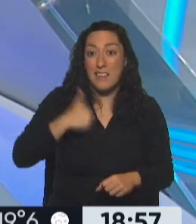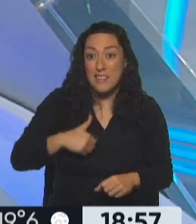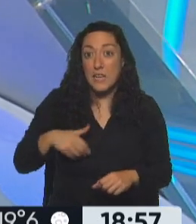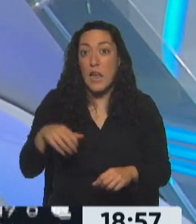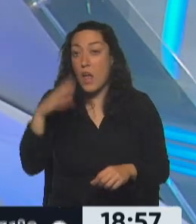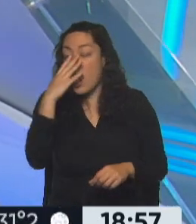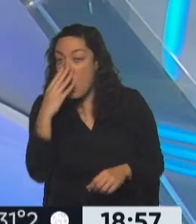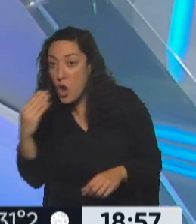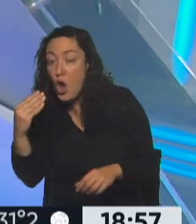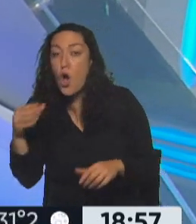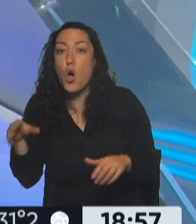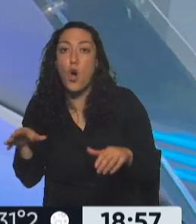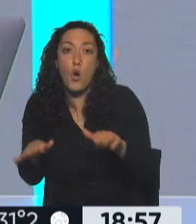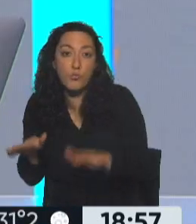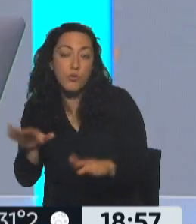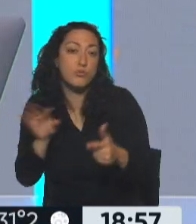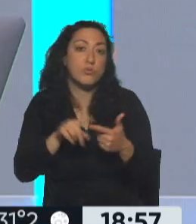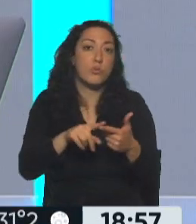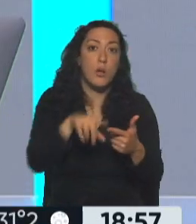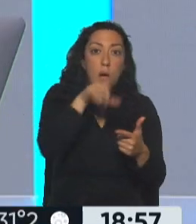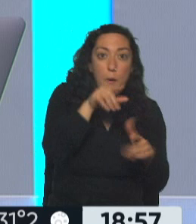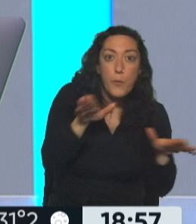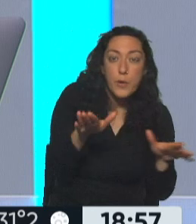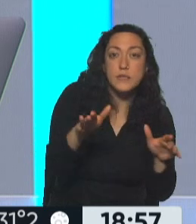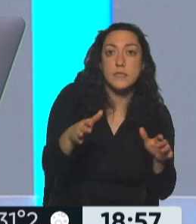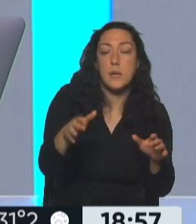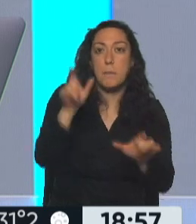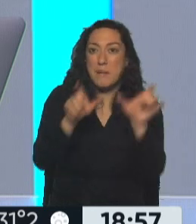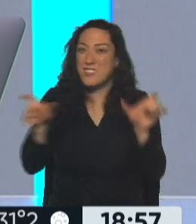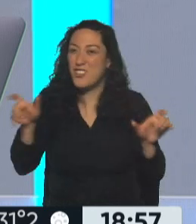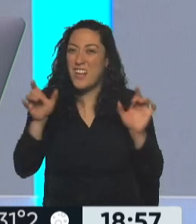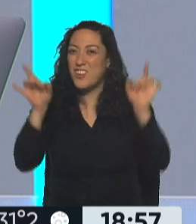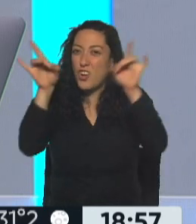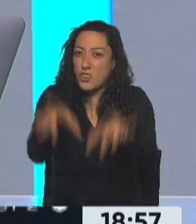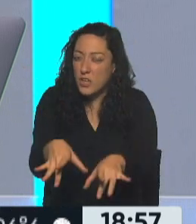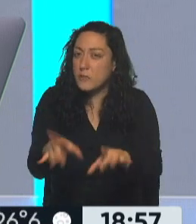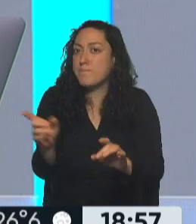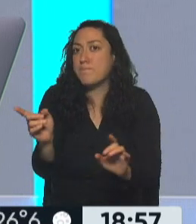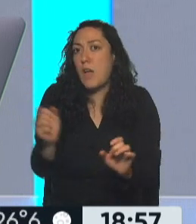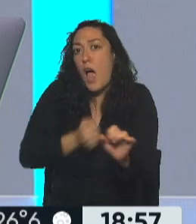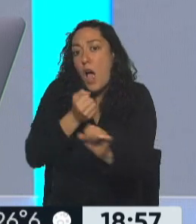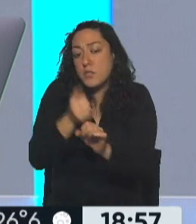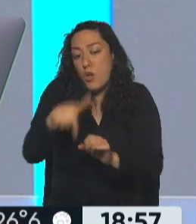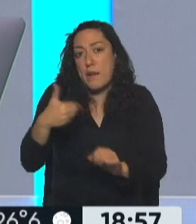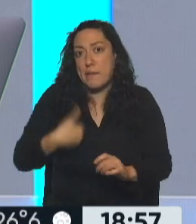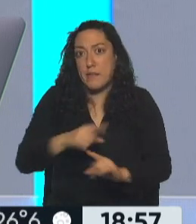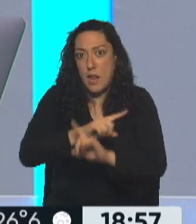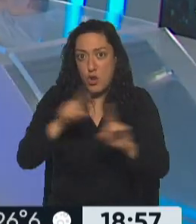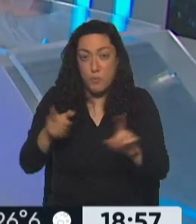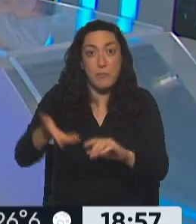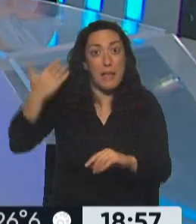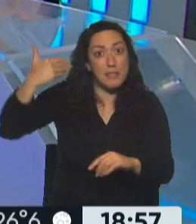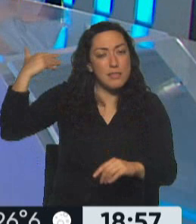hombre, aunque ha habido algunos casos hace uno o dos años en Chile, un caso hubo de la